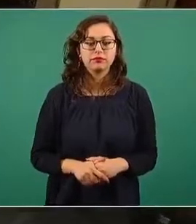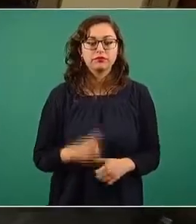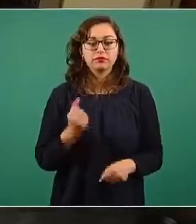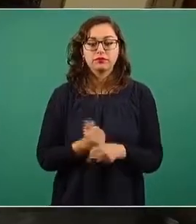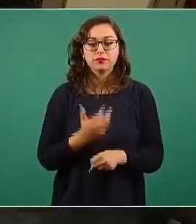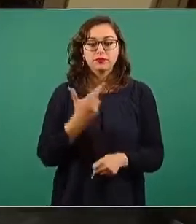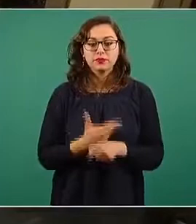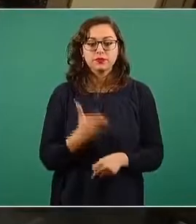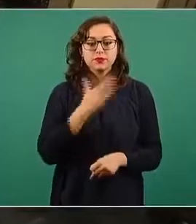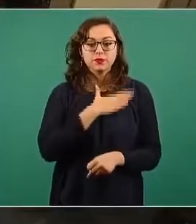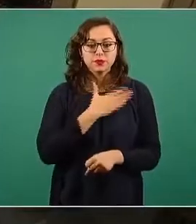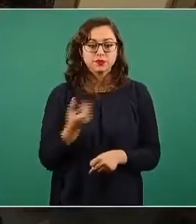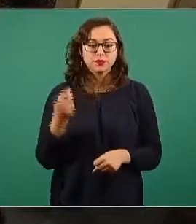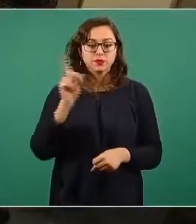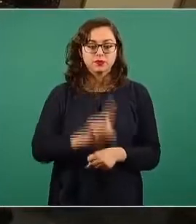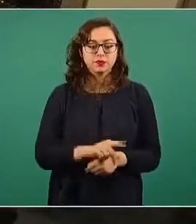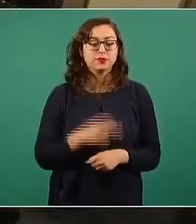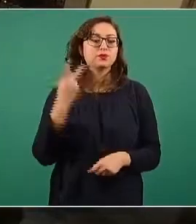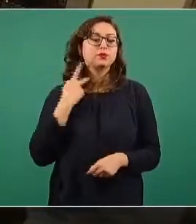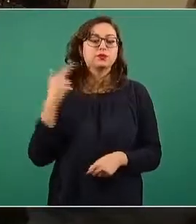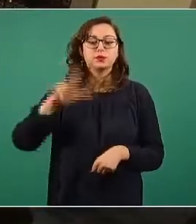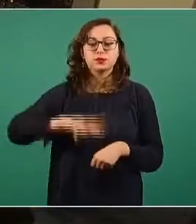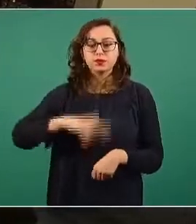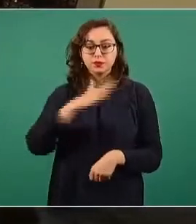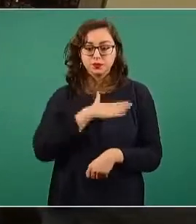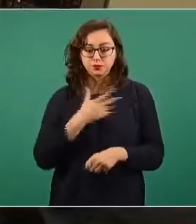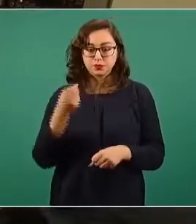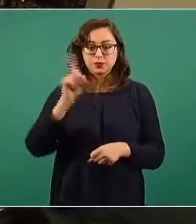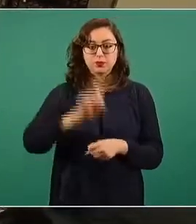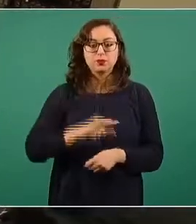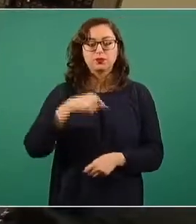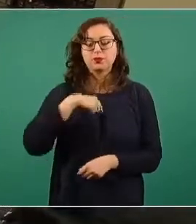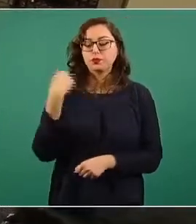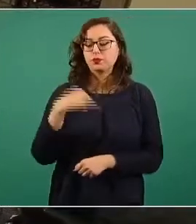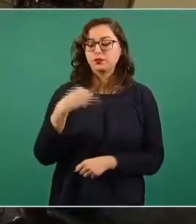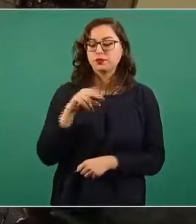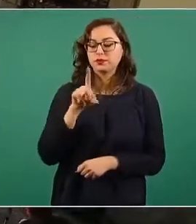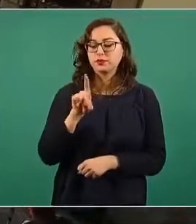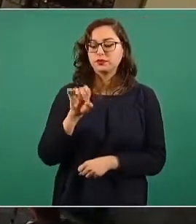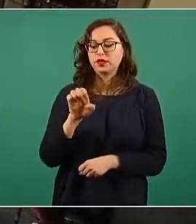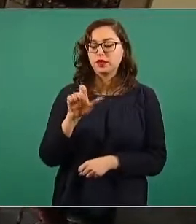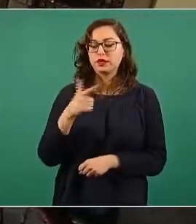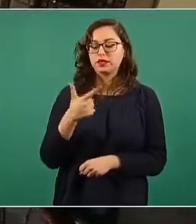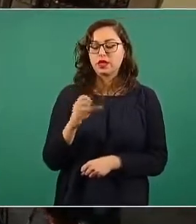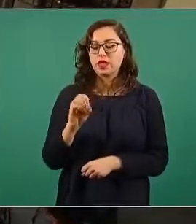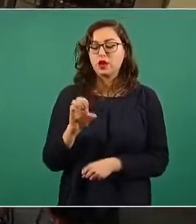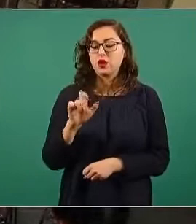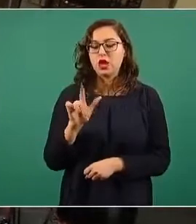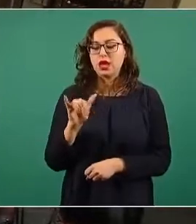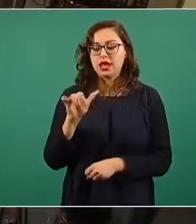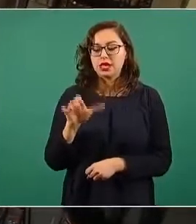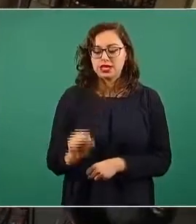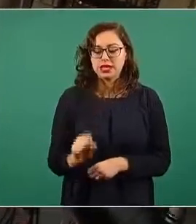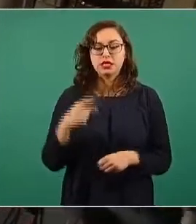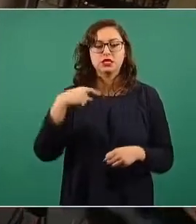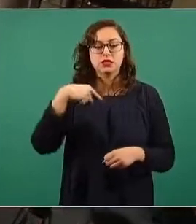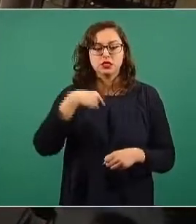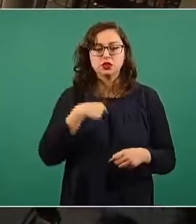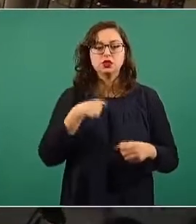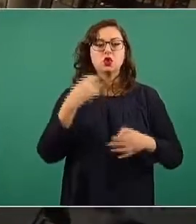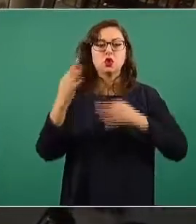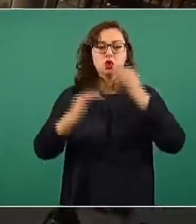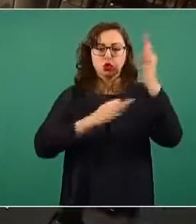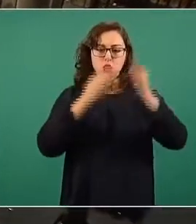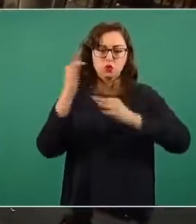Secretaria, buenos días. Procurador, buenos días. Mi nombre es Diego Elías Cedillo, de Tabasco Hoy, Quintana Roo Hoy, Campeche Hoy,